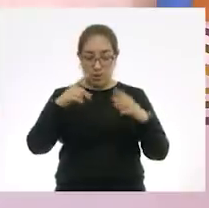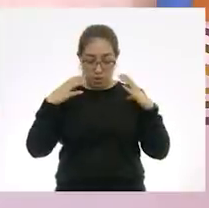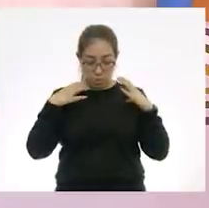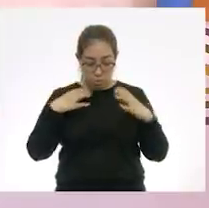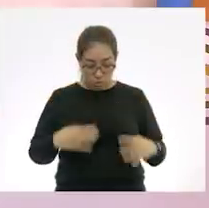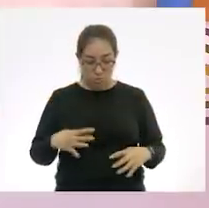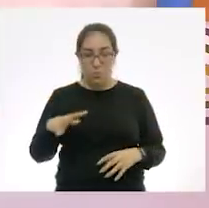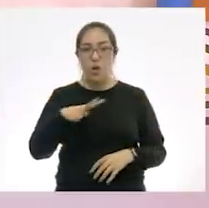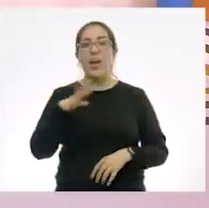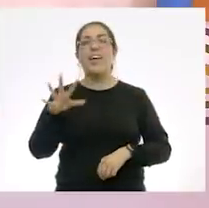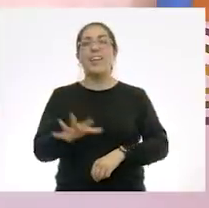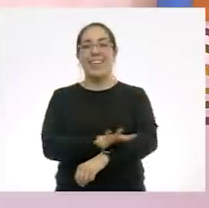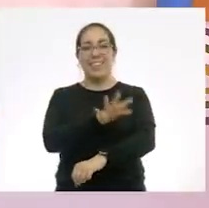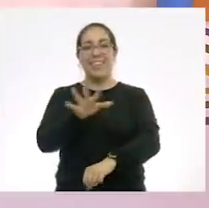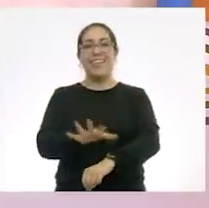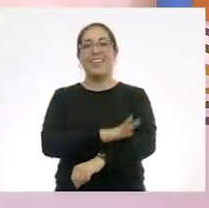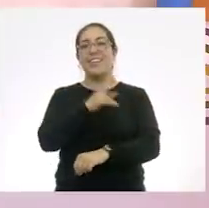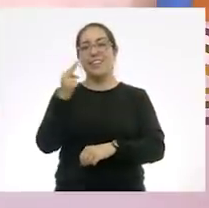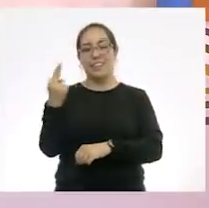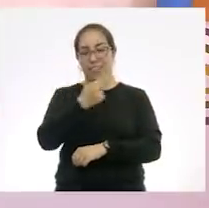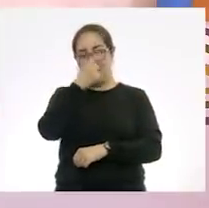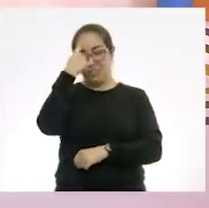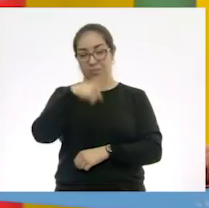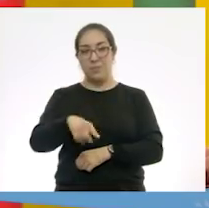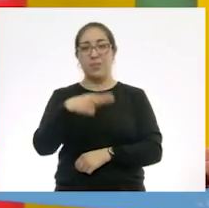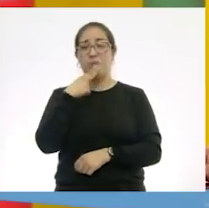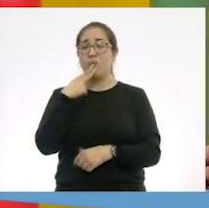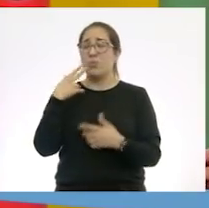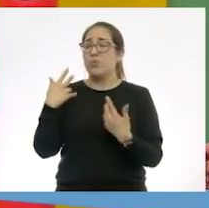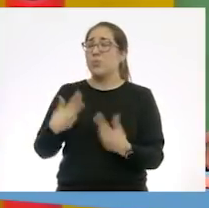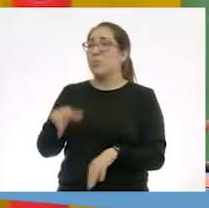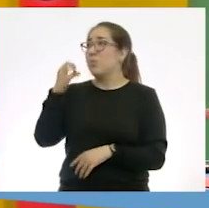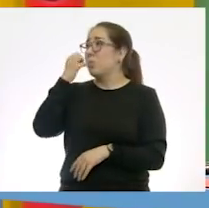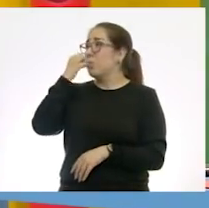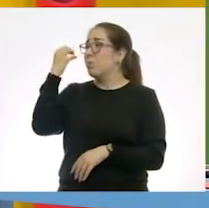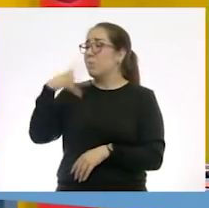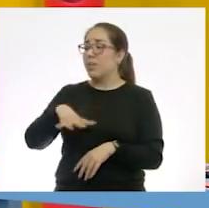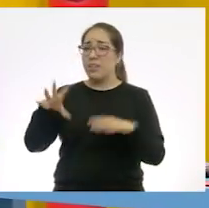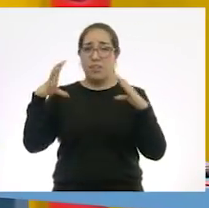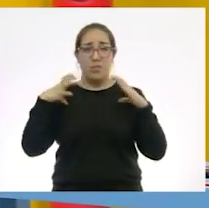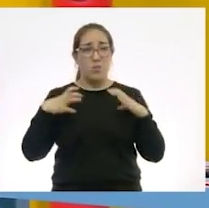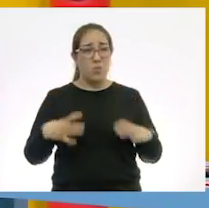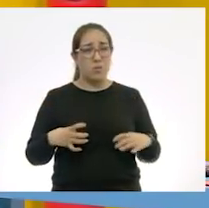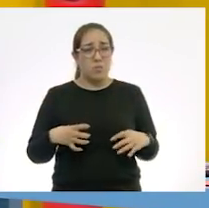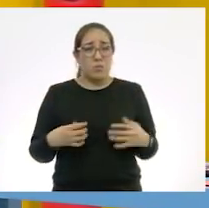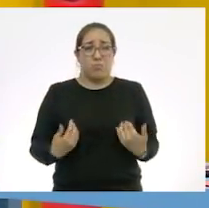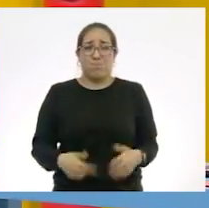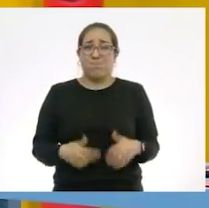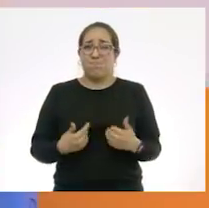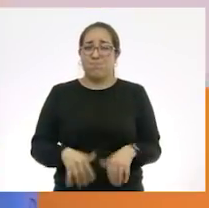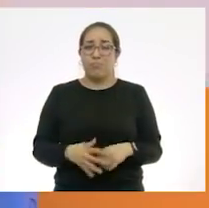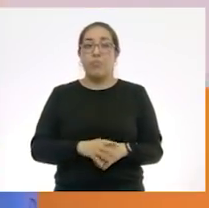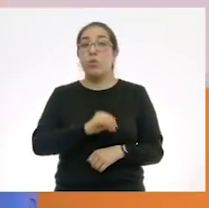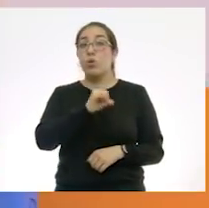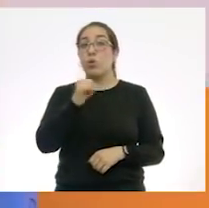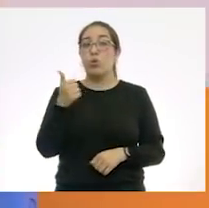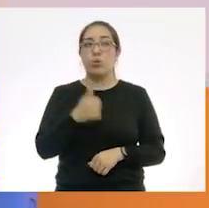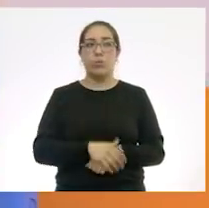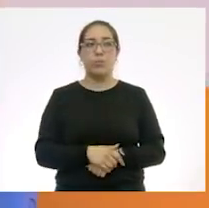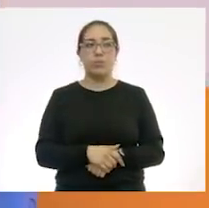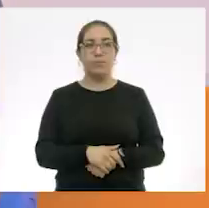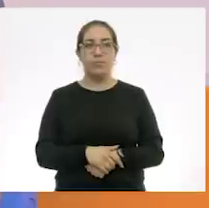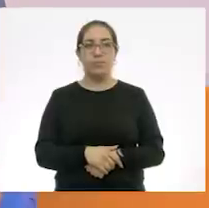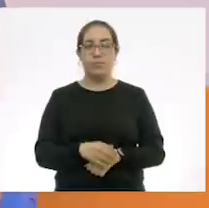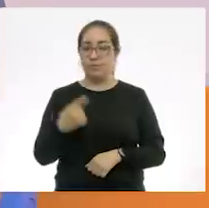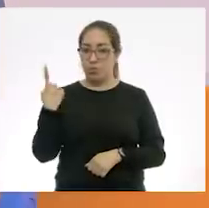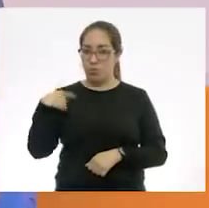y energía que necesitan para funcionar. ¡Qué maravilla! Nuestro cuerpo es fantástico. Vamos con otro. La